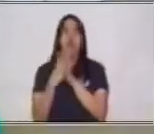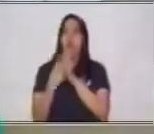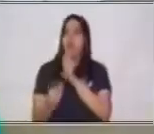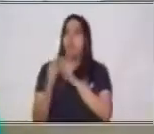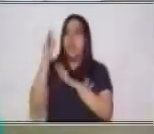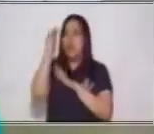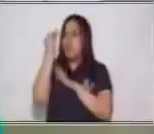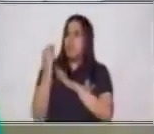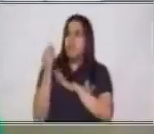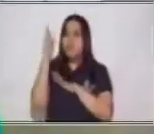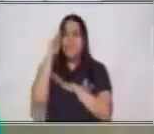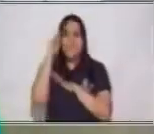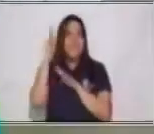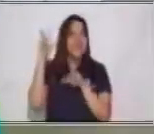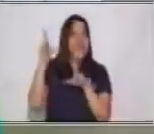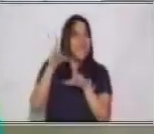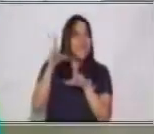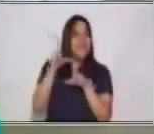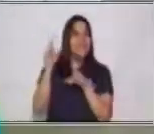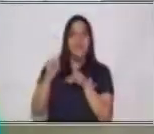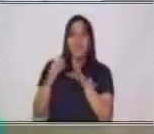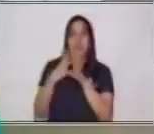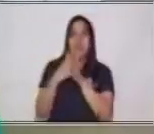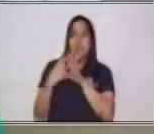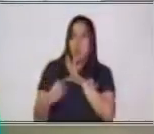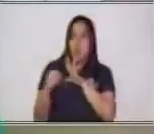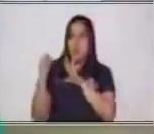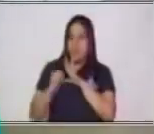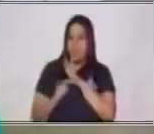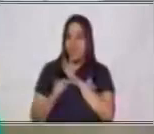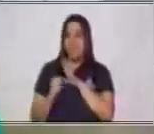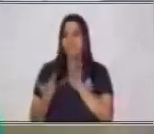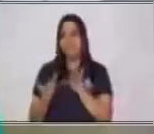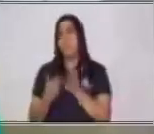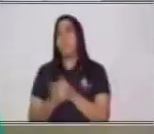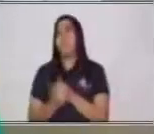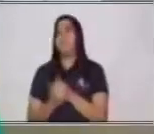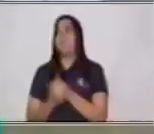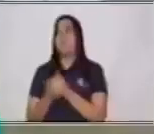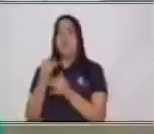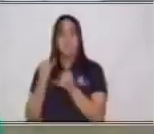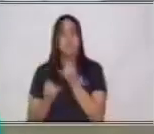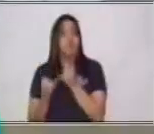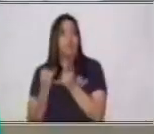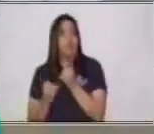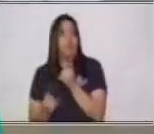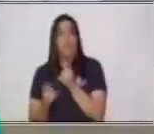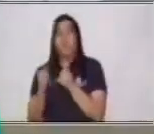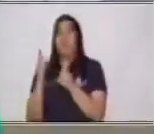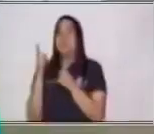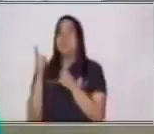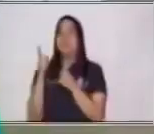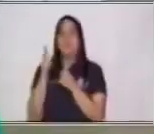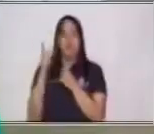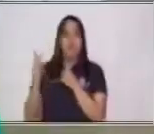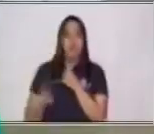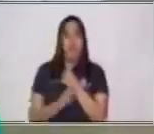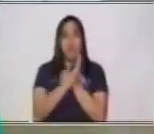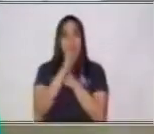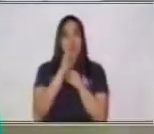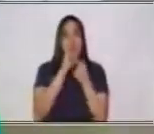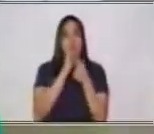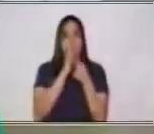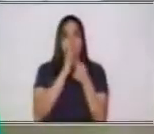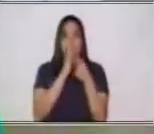porque no tienen variables iguales. Y por último, la segunda variable,